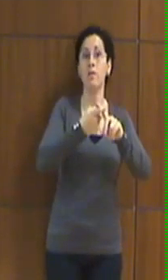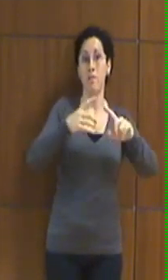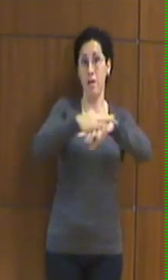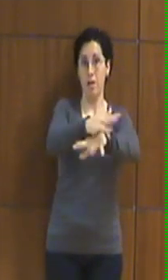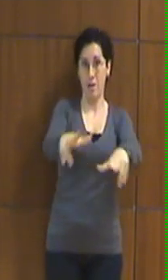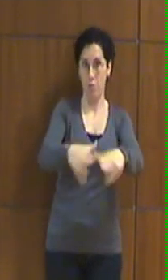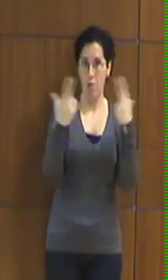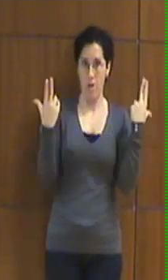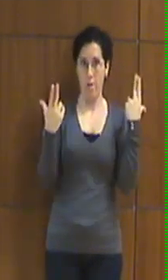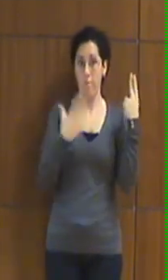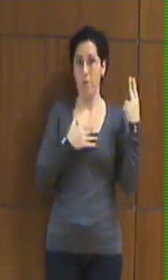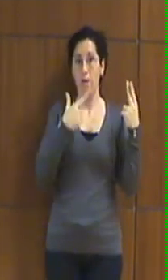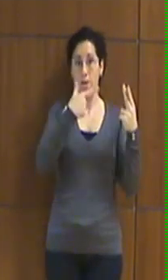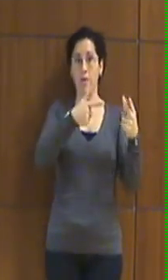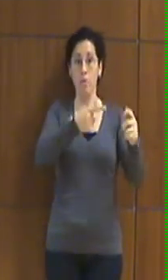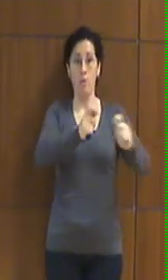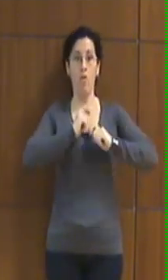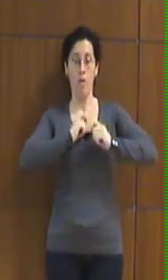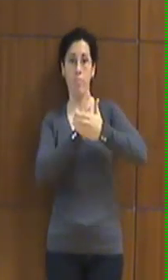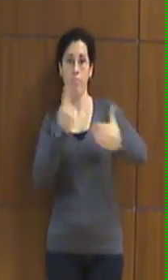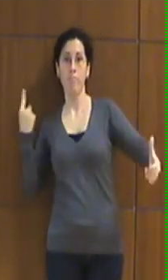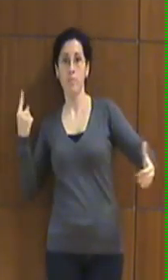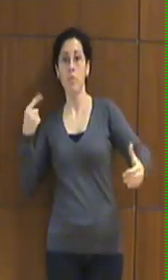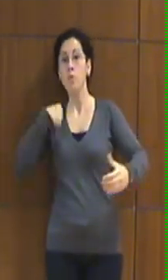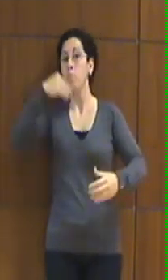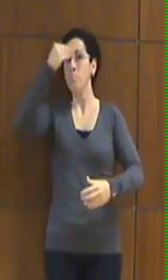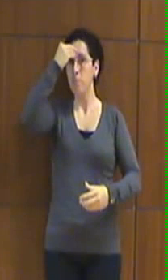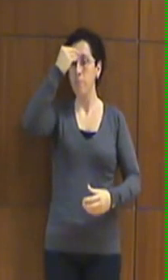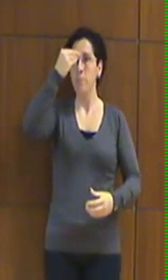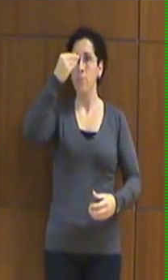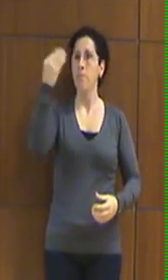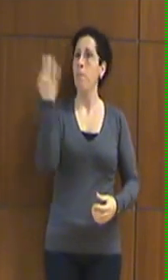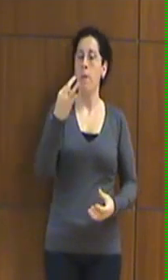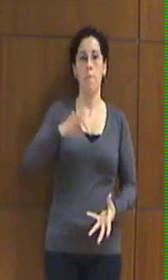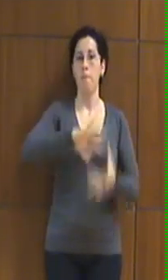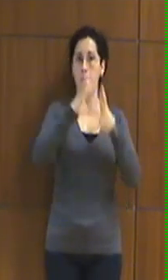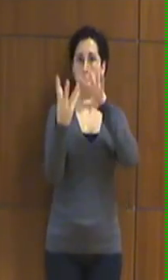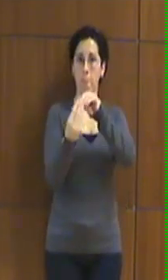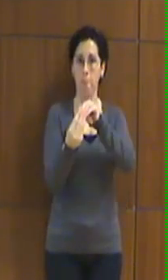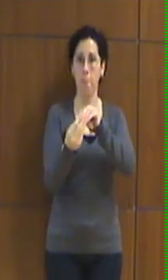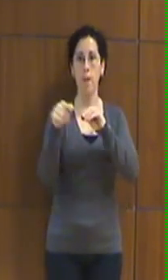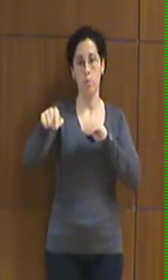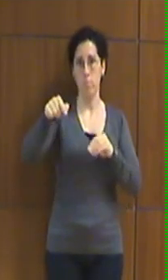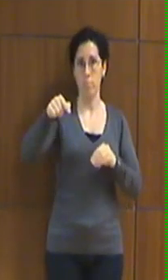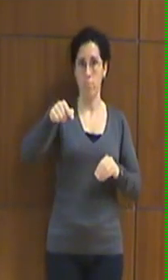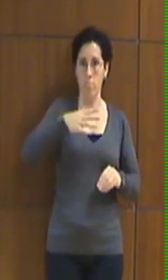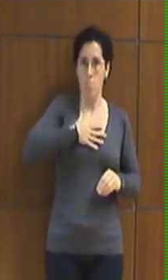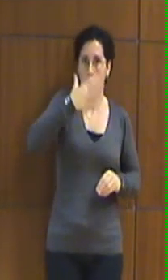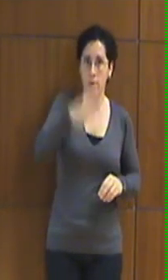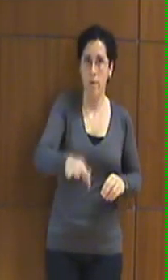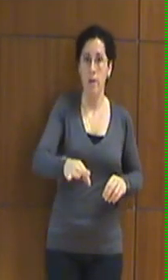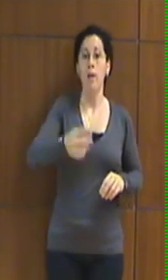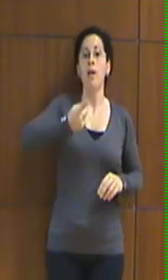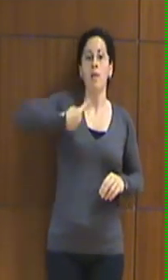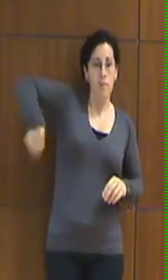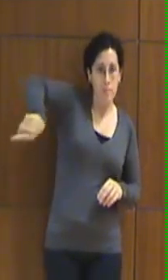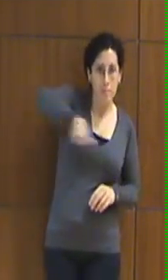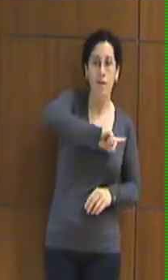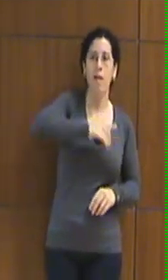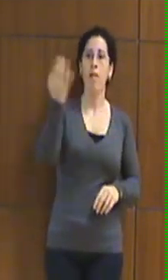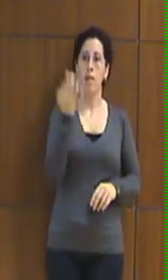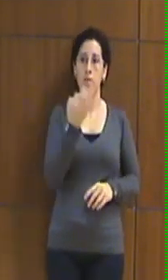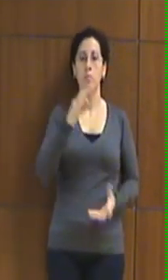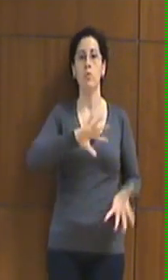Yo sí que creo que la capacidad del hombre es la de la adaptación y evidentemente nos tenemos que adaptar